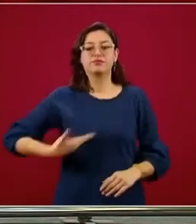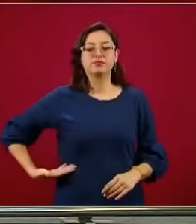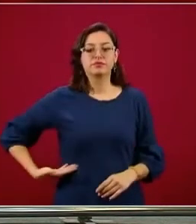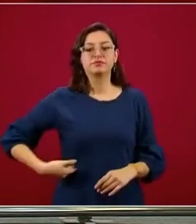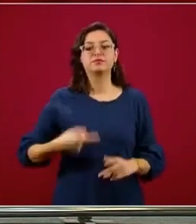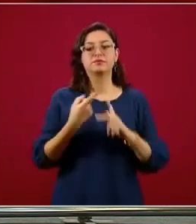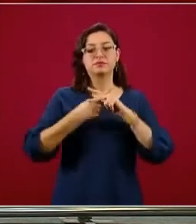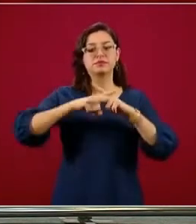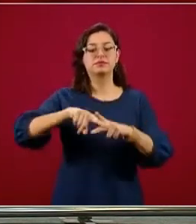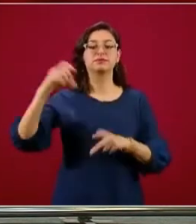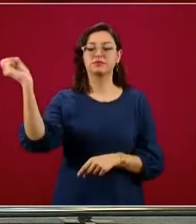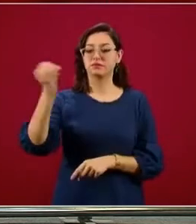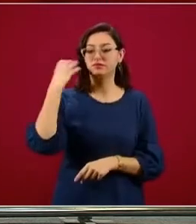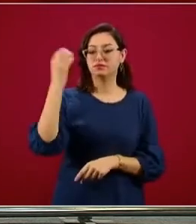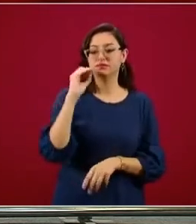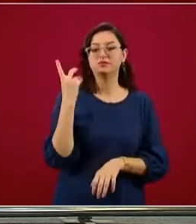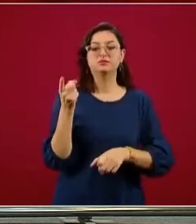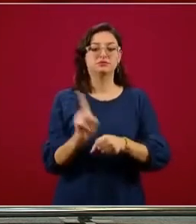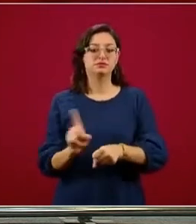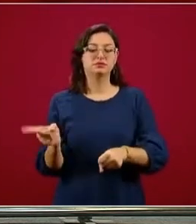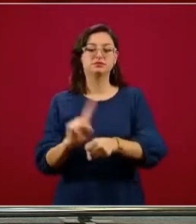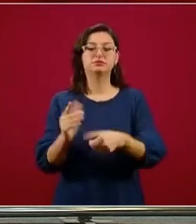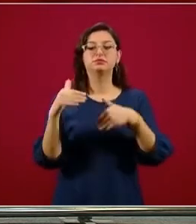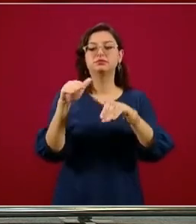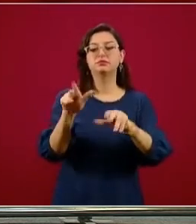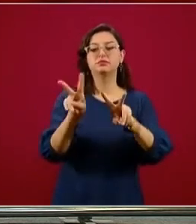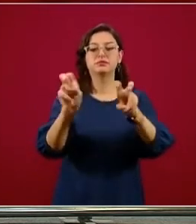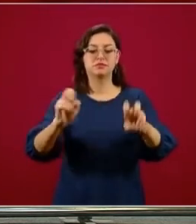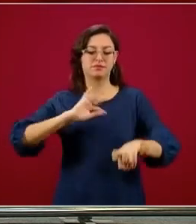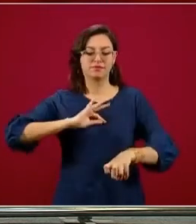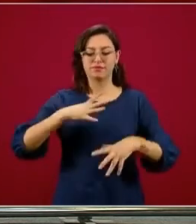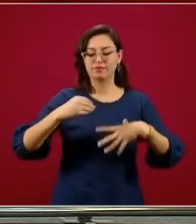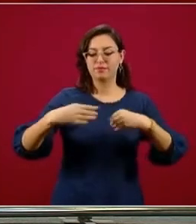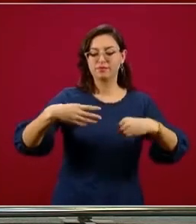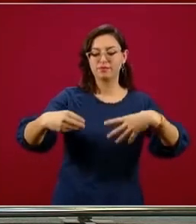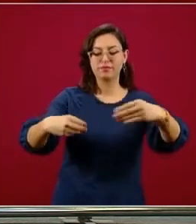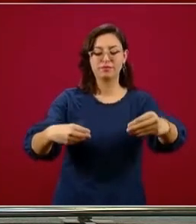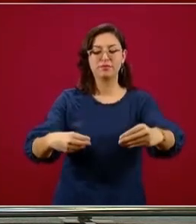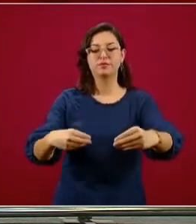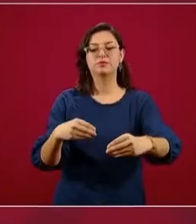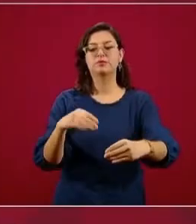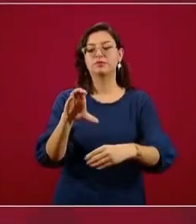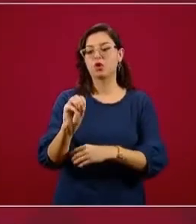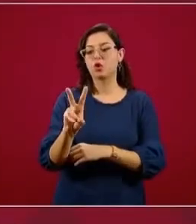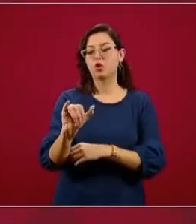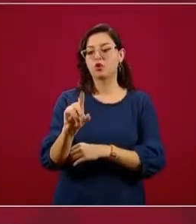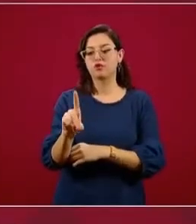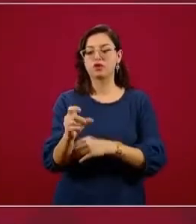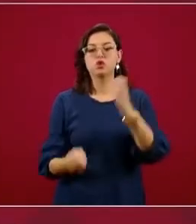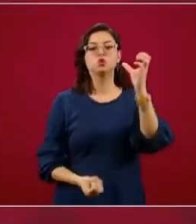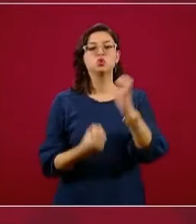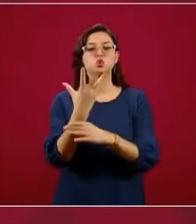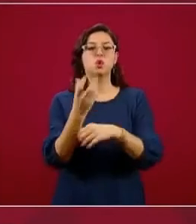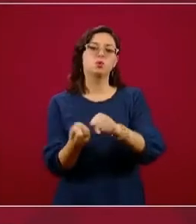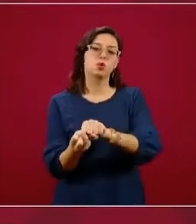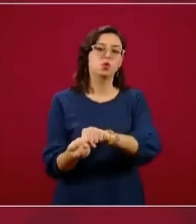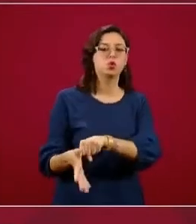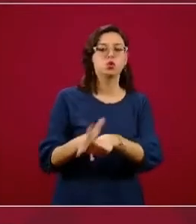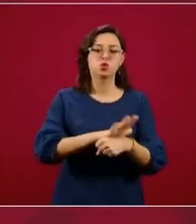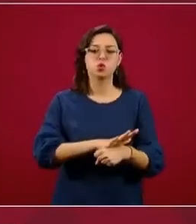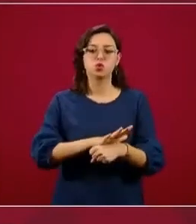iniciar la conferencia de prensa diaria sobre la situación del COVID, la pandemia de